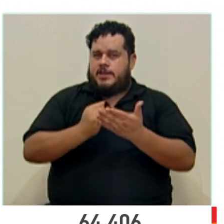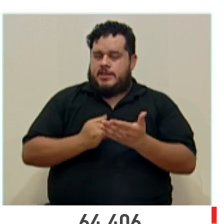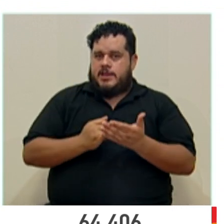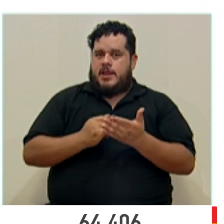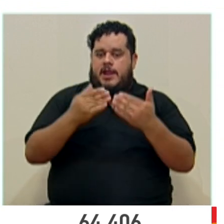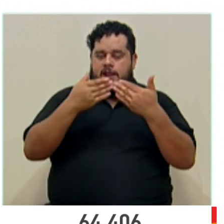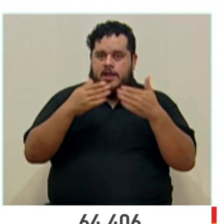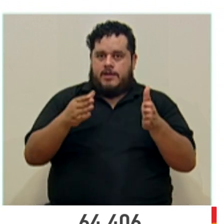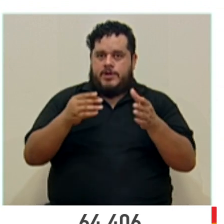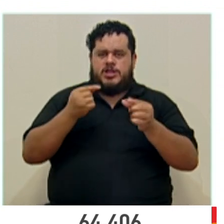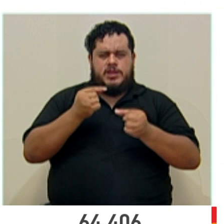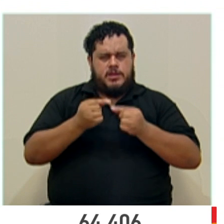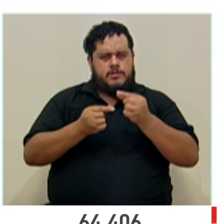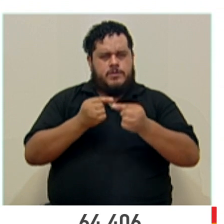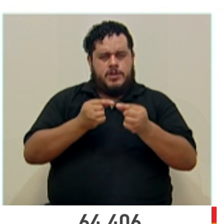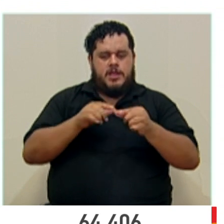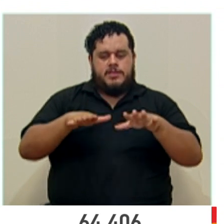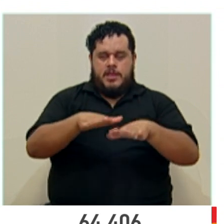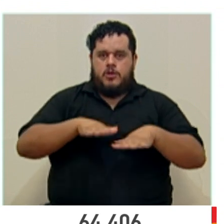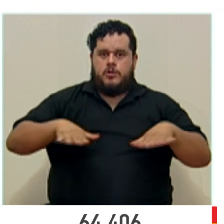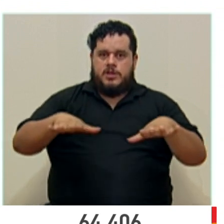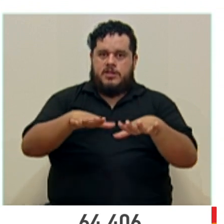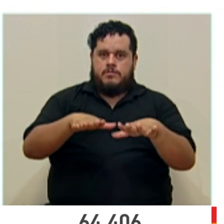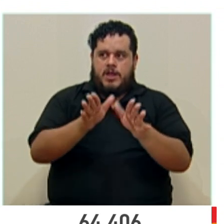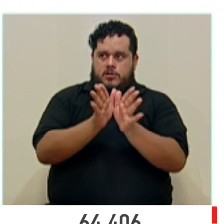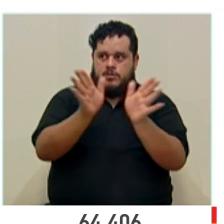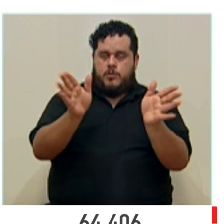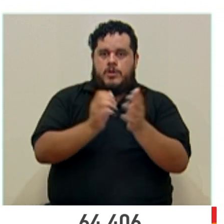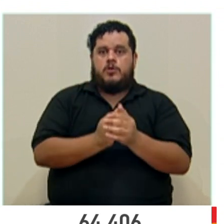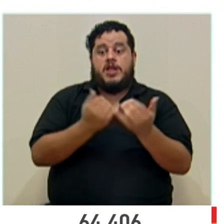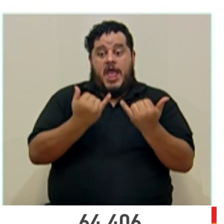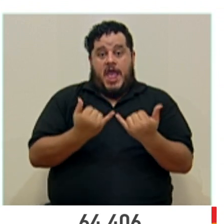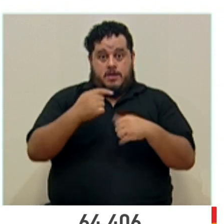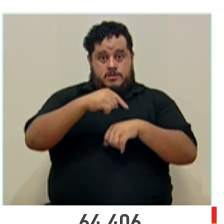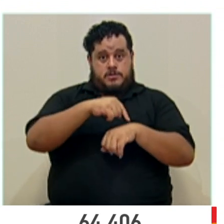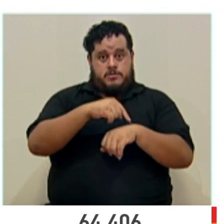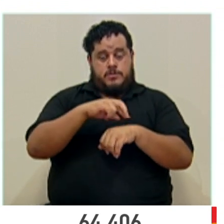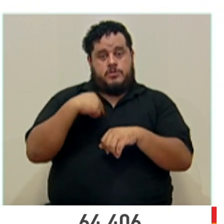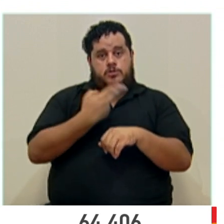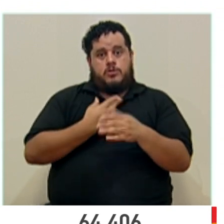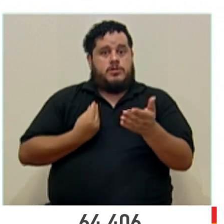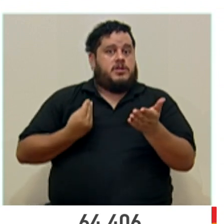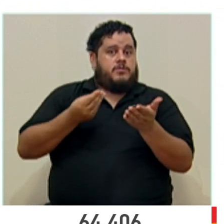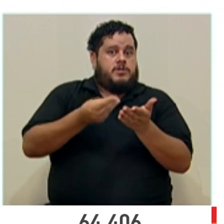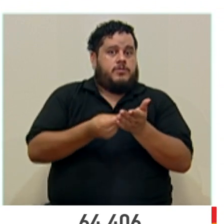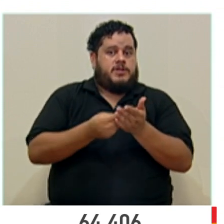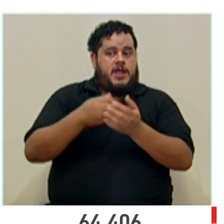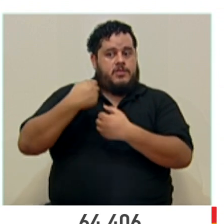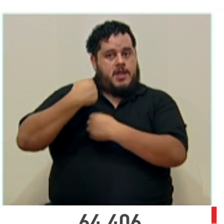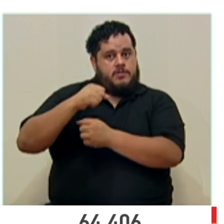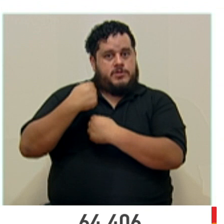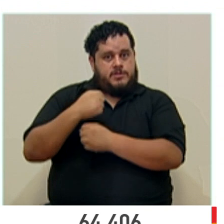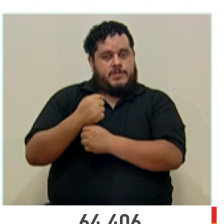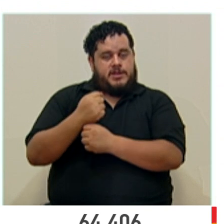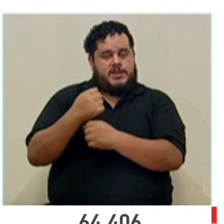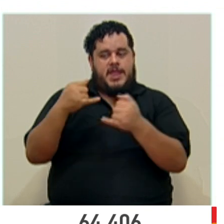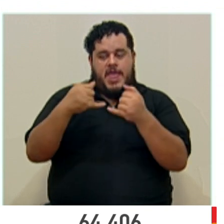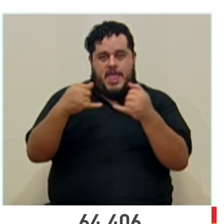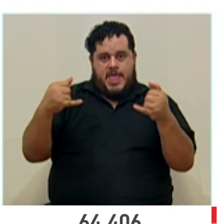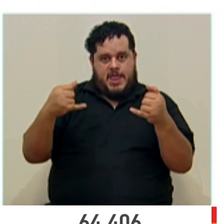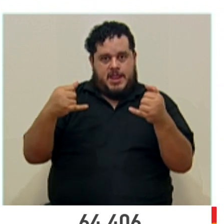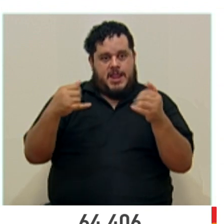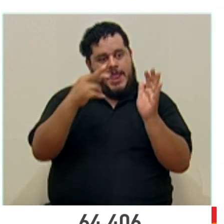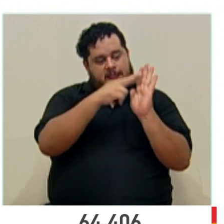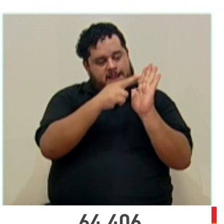la apertura gradual de sus espacios públicos. En este momento le estamos aportando a las municipalidades el